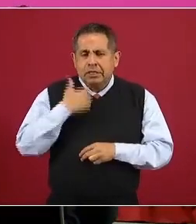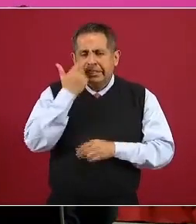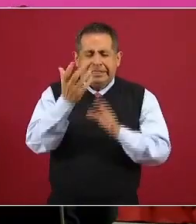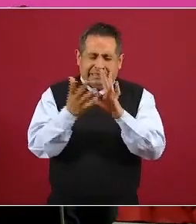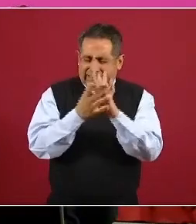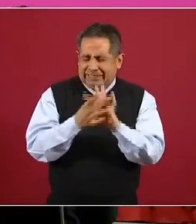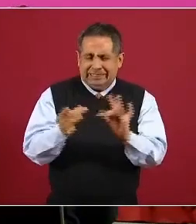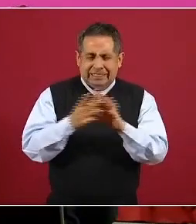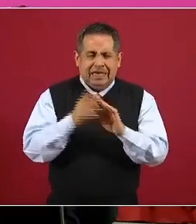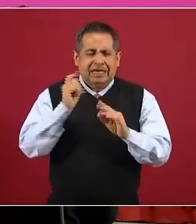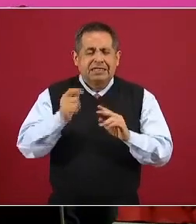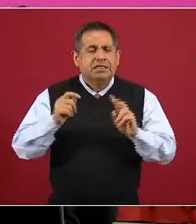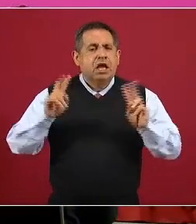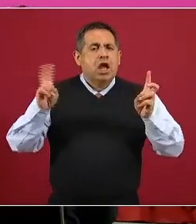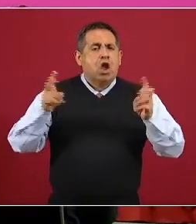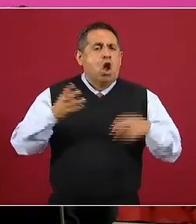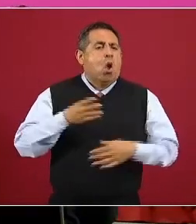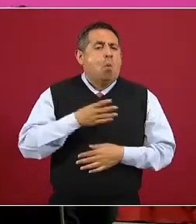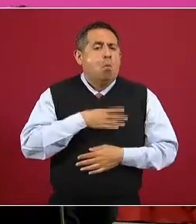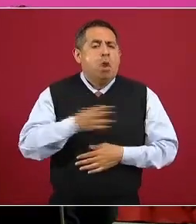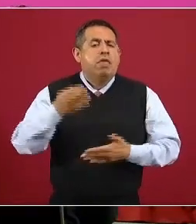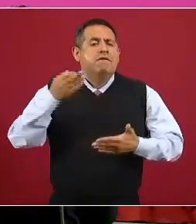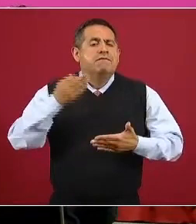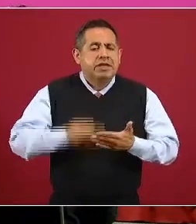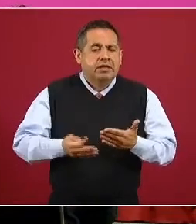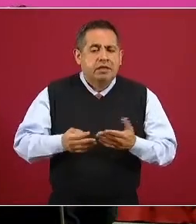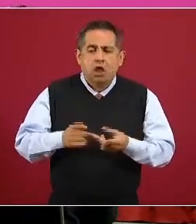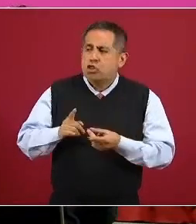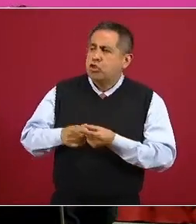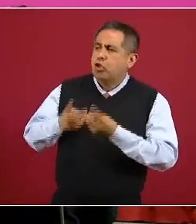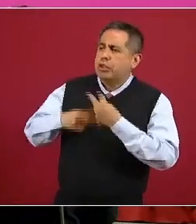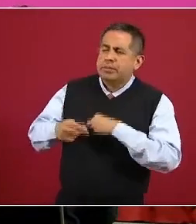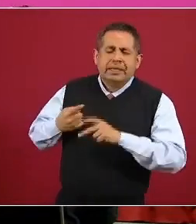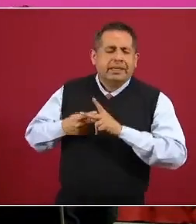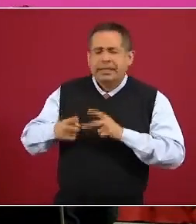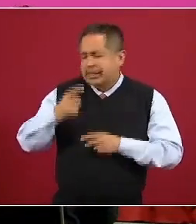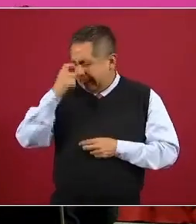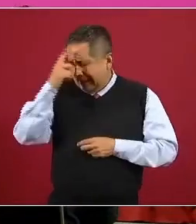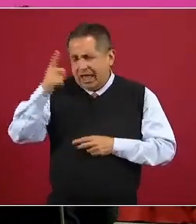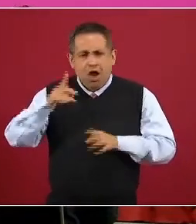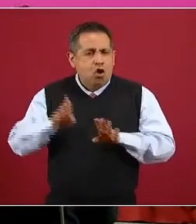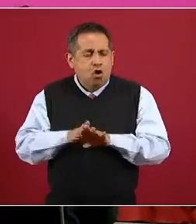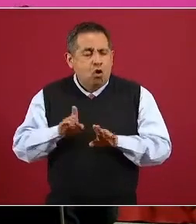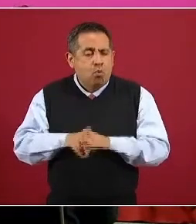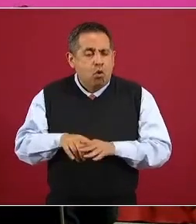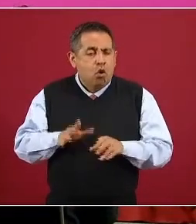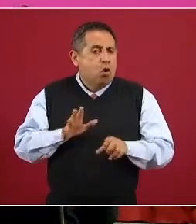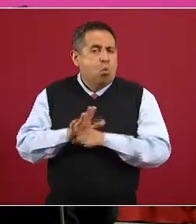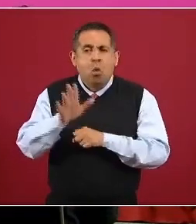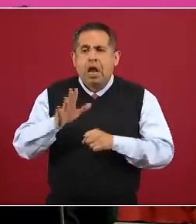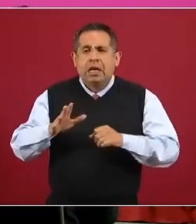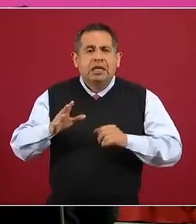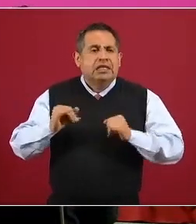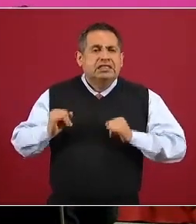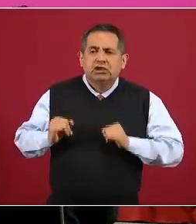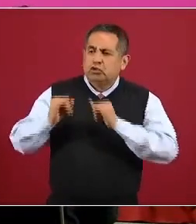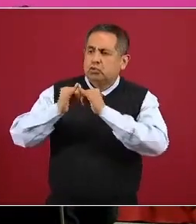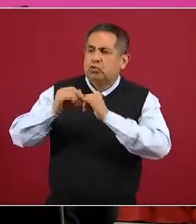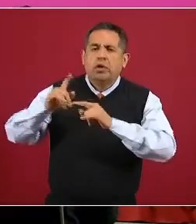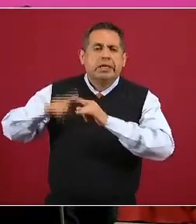explicar qué es el Buen Fin, cuál es su origen, qué instituciones y